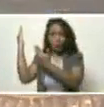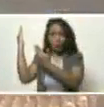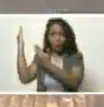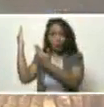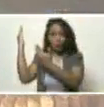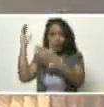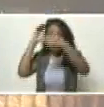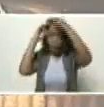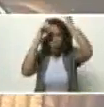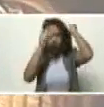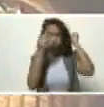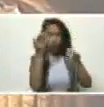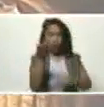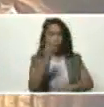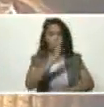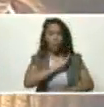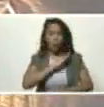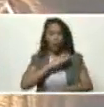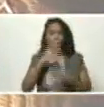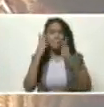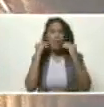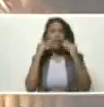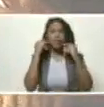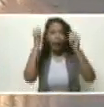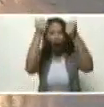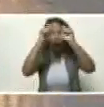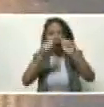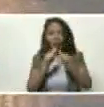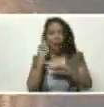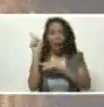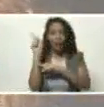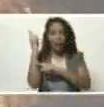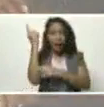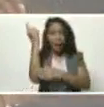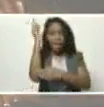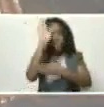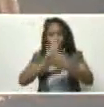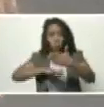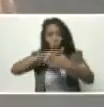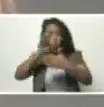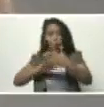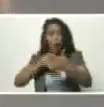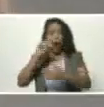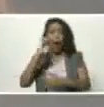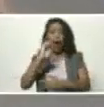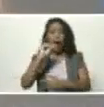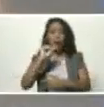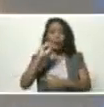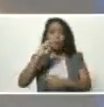canciller, usted que es experto en arte, ese cuadro lo pintó Espinosa.